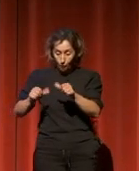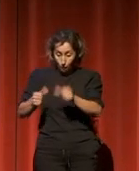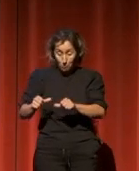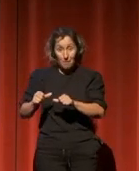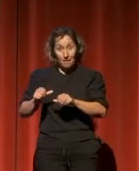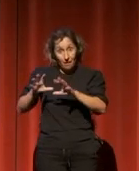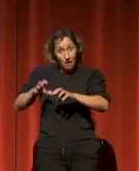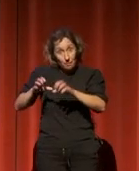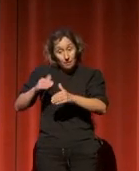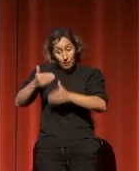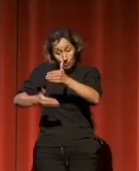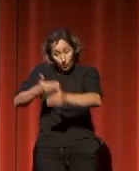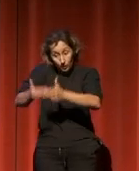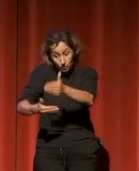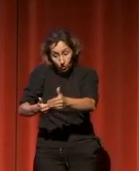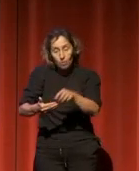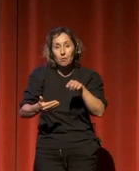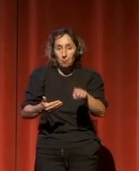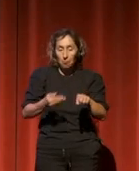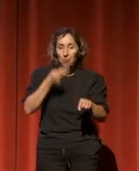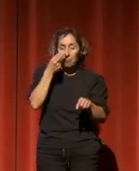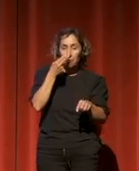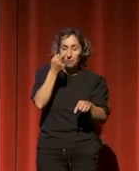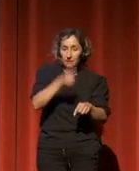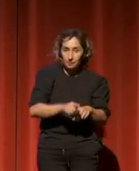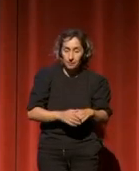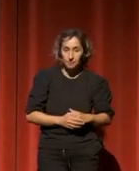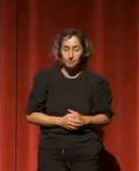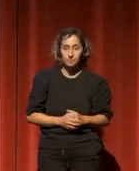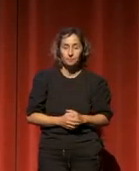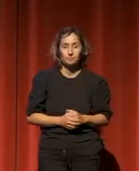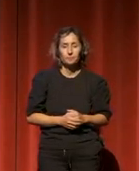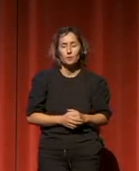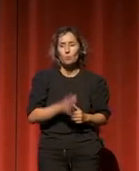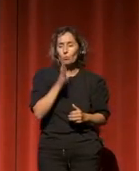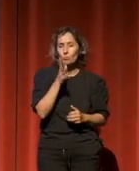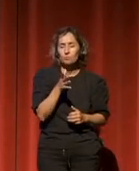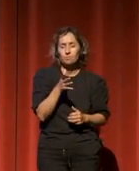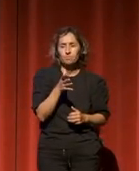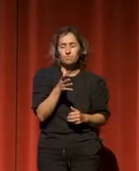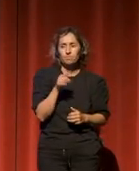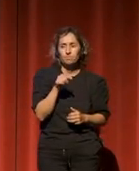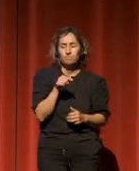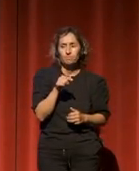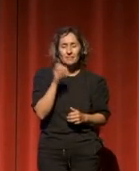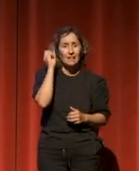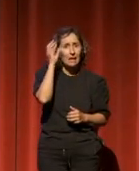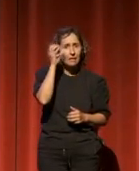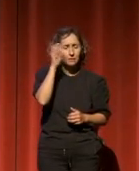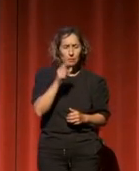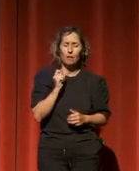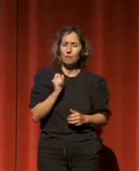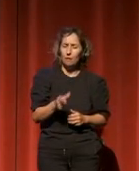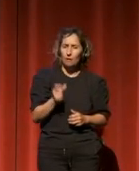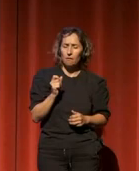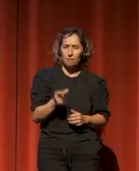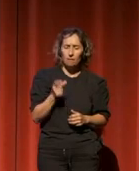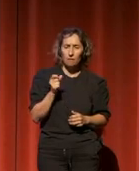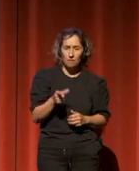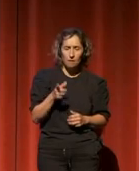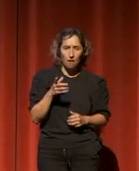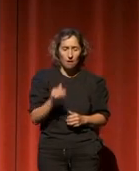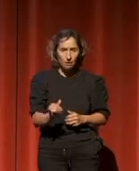caso en la entrevista se relataba como existe una asamblea eh ular en